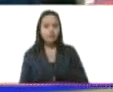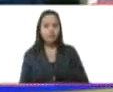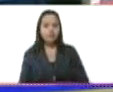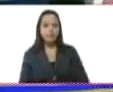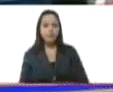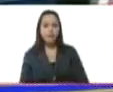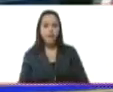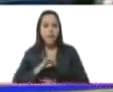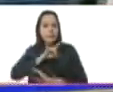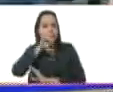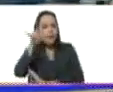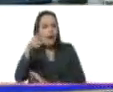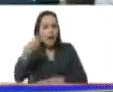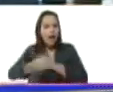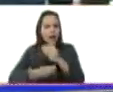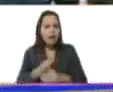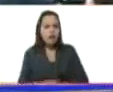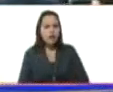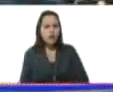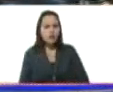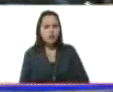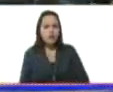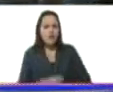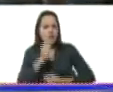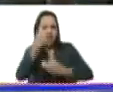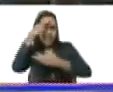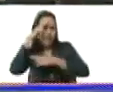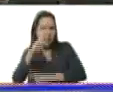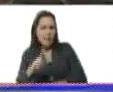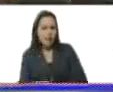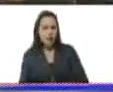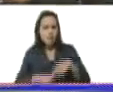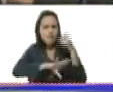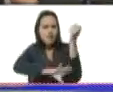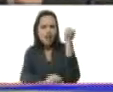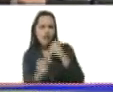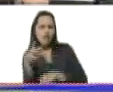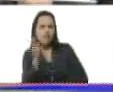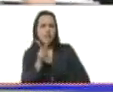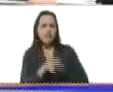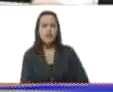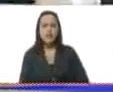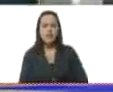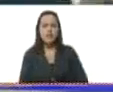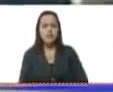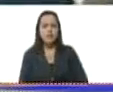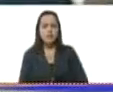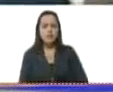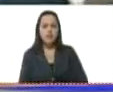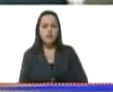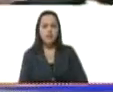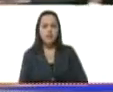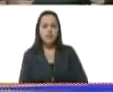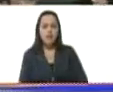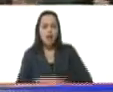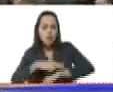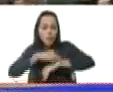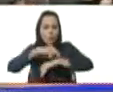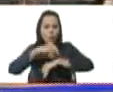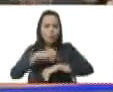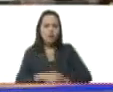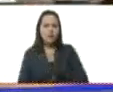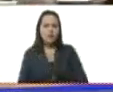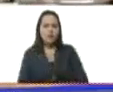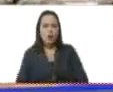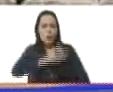que realizó el sinvergüenza, el traidor a la patria, la sanguijuela del señor